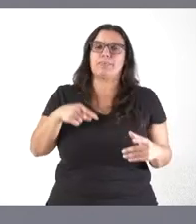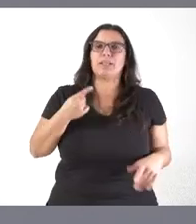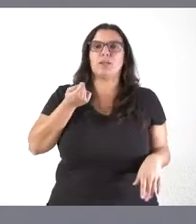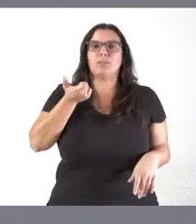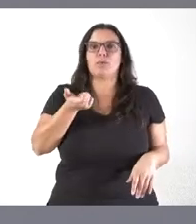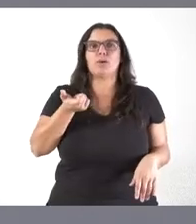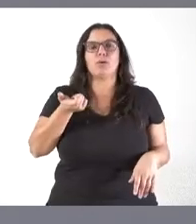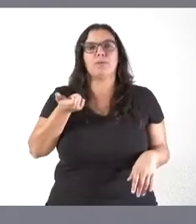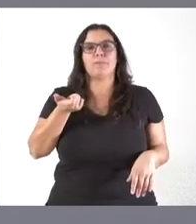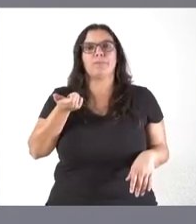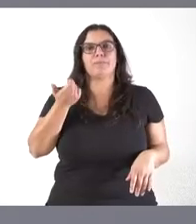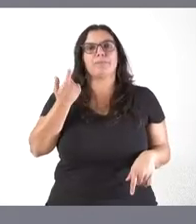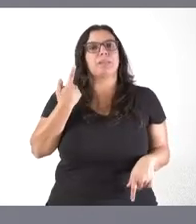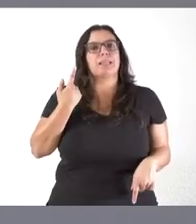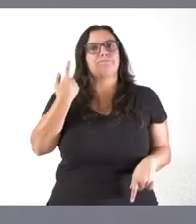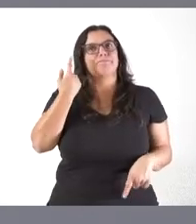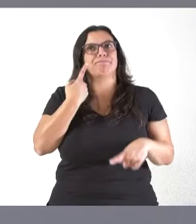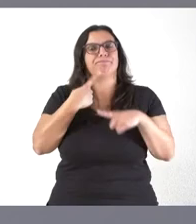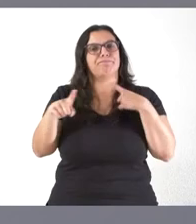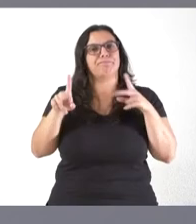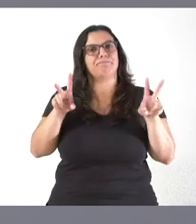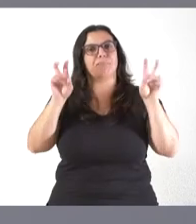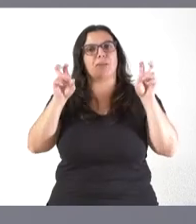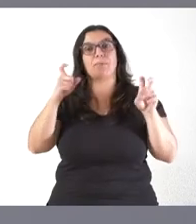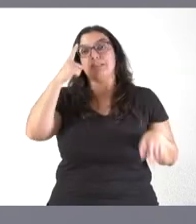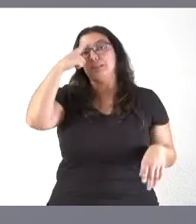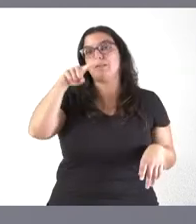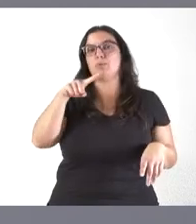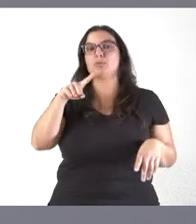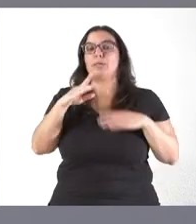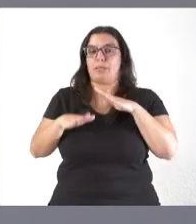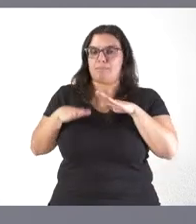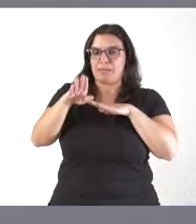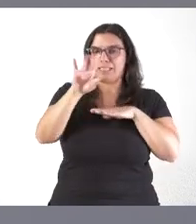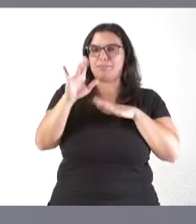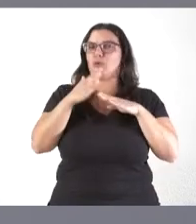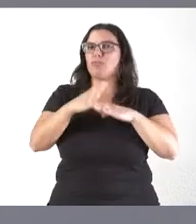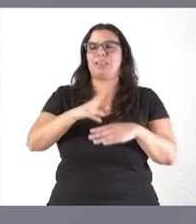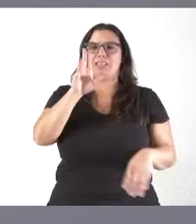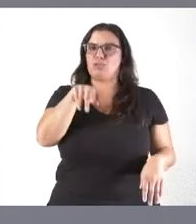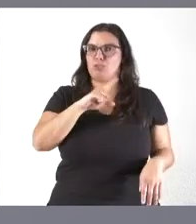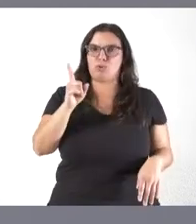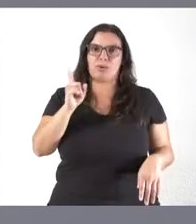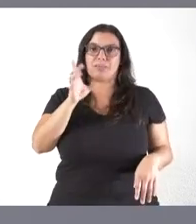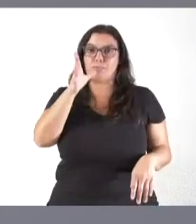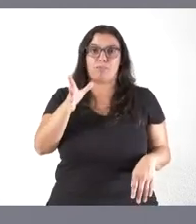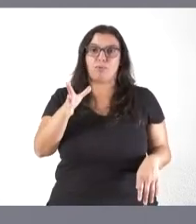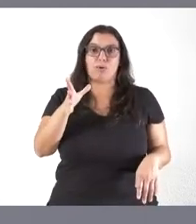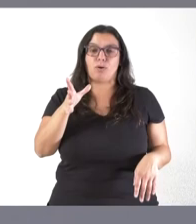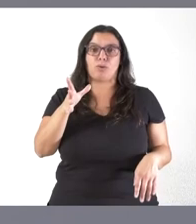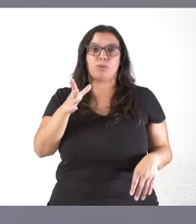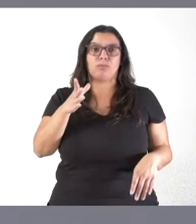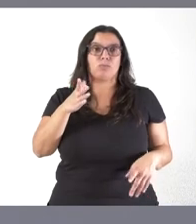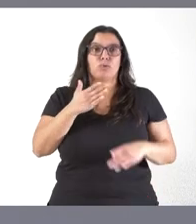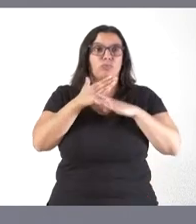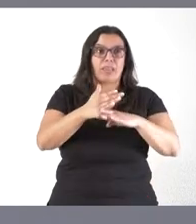lógicamente es un elemento que sabiendo que es un paso adelante es un paso insuficiente en la medida en que nos satisfacen y